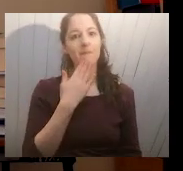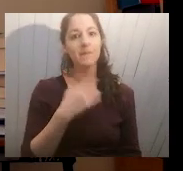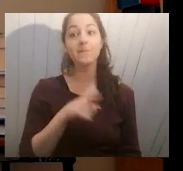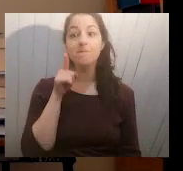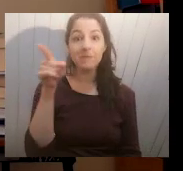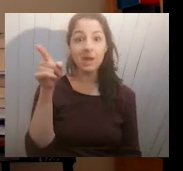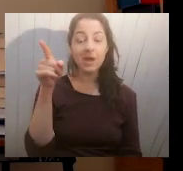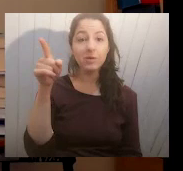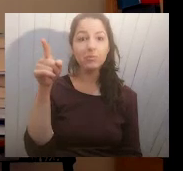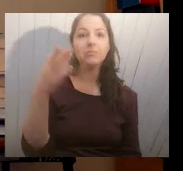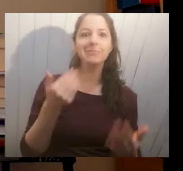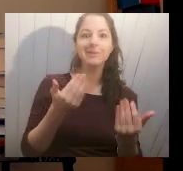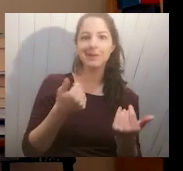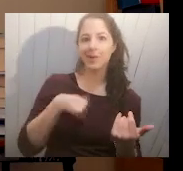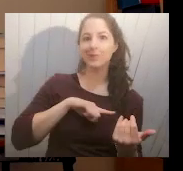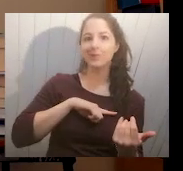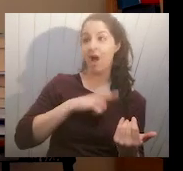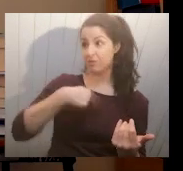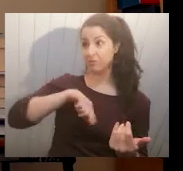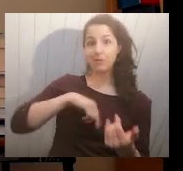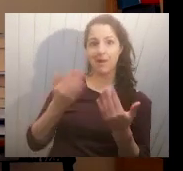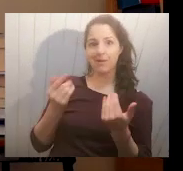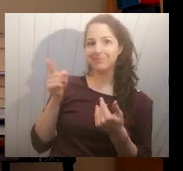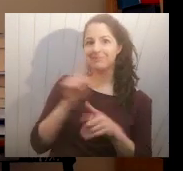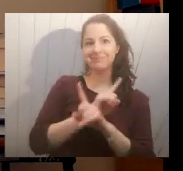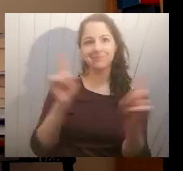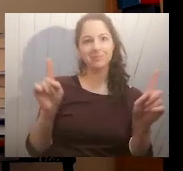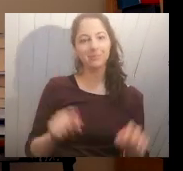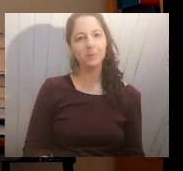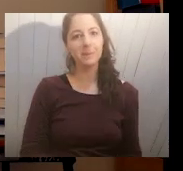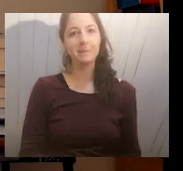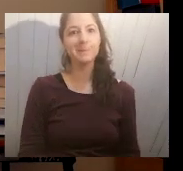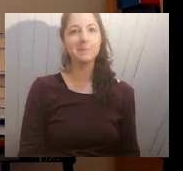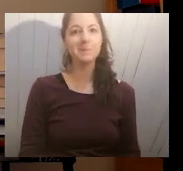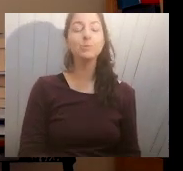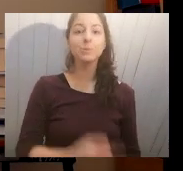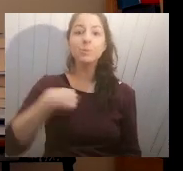futuro. Ellos nos necesitan, nosotras no los necesitamos.